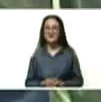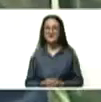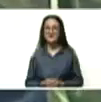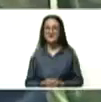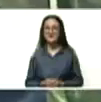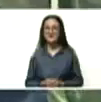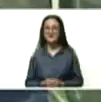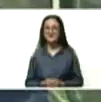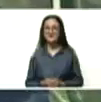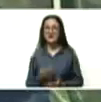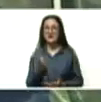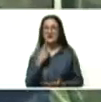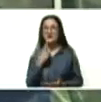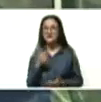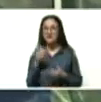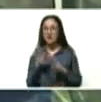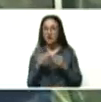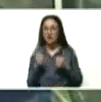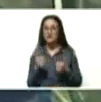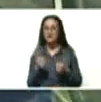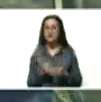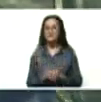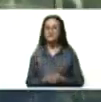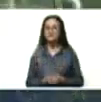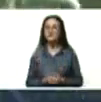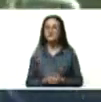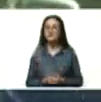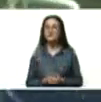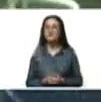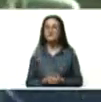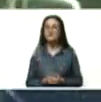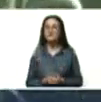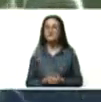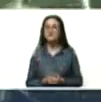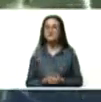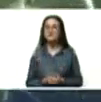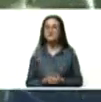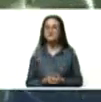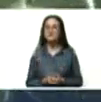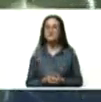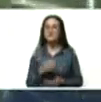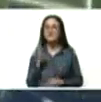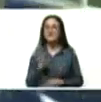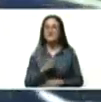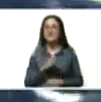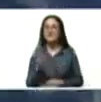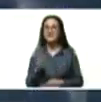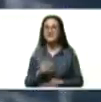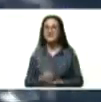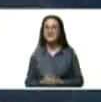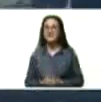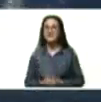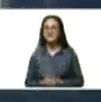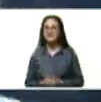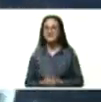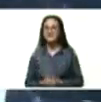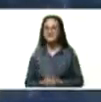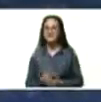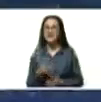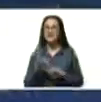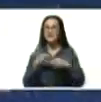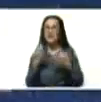Verdú? Con la madrina. Bueno, pida la bendición. Bueno, aquí estamos, miren,